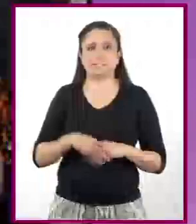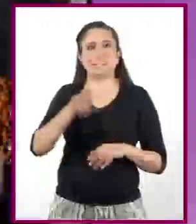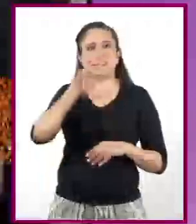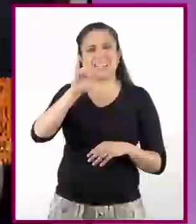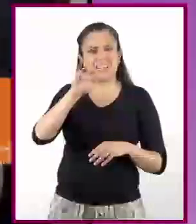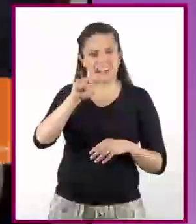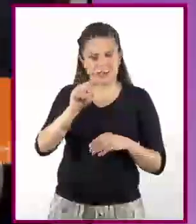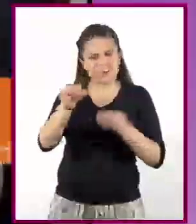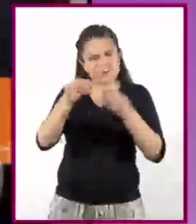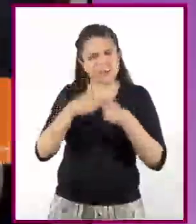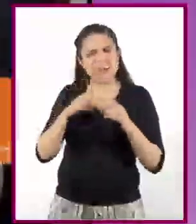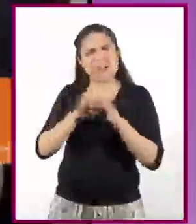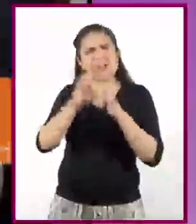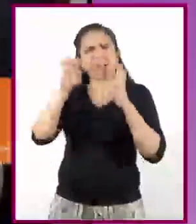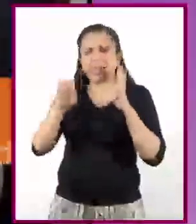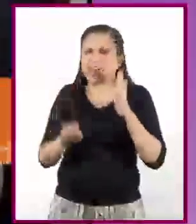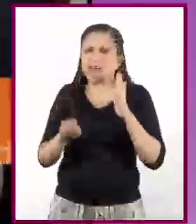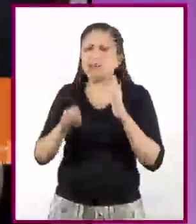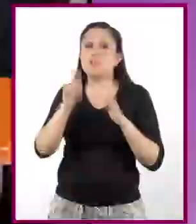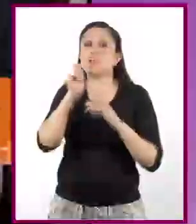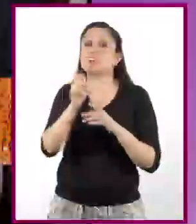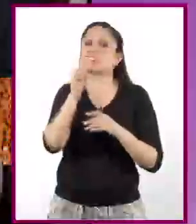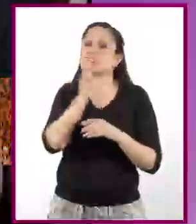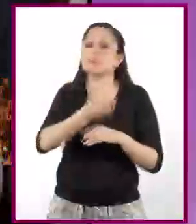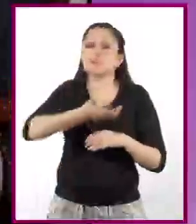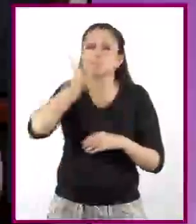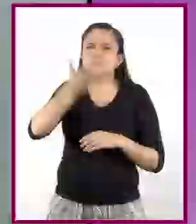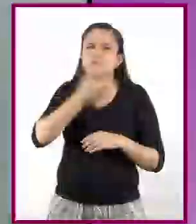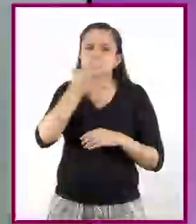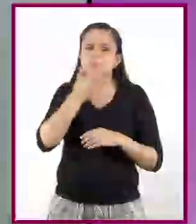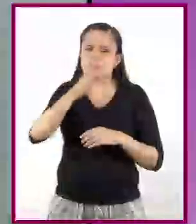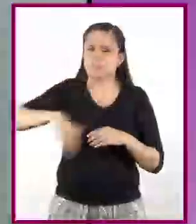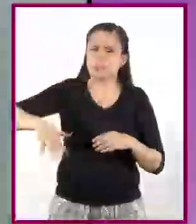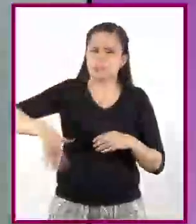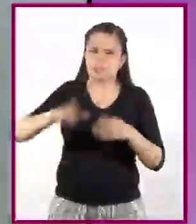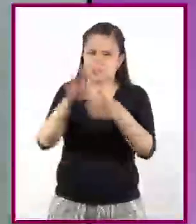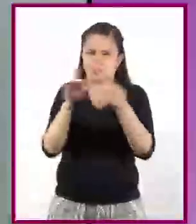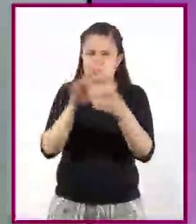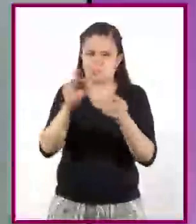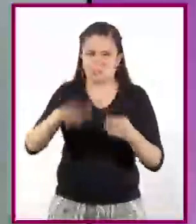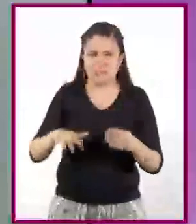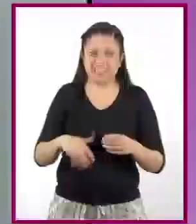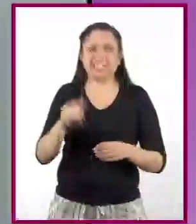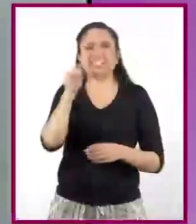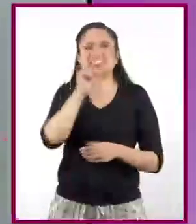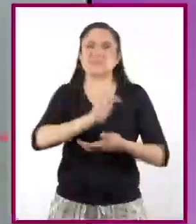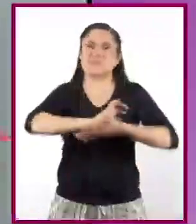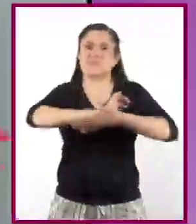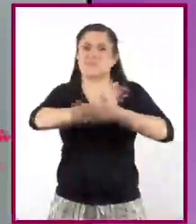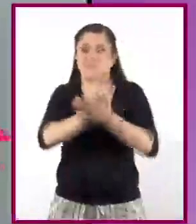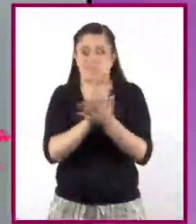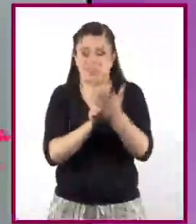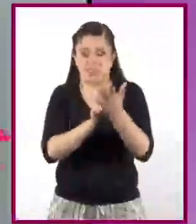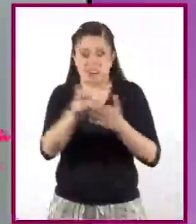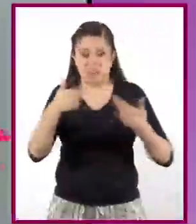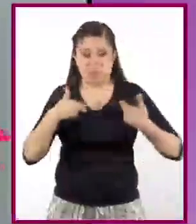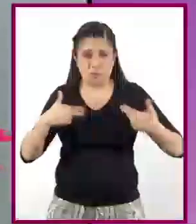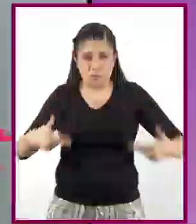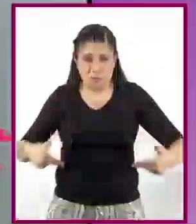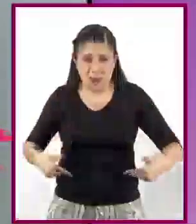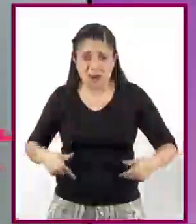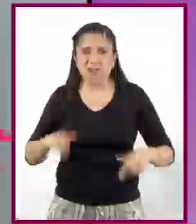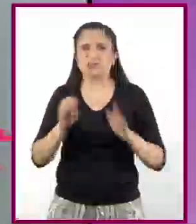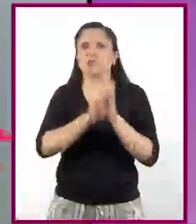Ricardo, ¿nos podrás dar un ejemplo de los casos más frecuentes que nos comentabas? Algunas de las violaciones a los derechos humanos se dan,